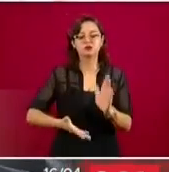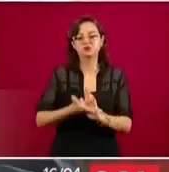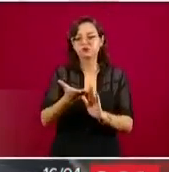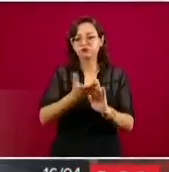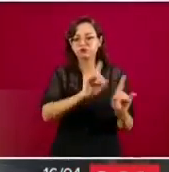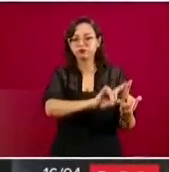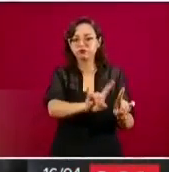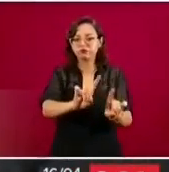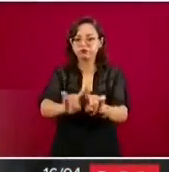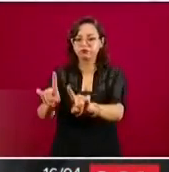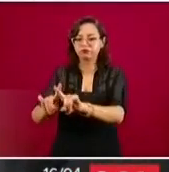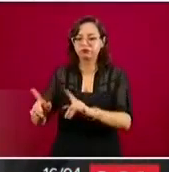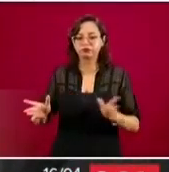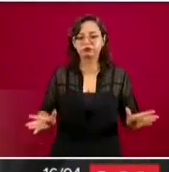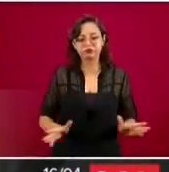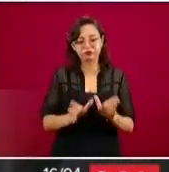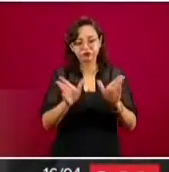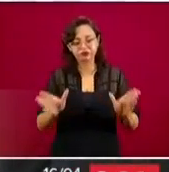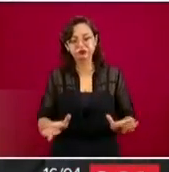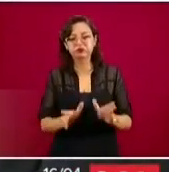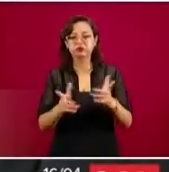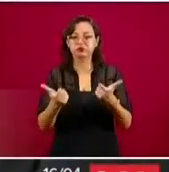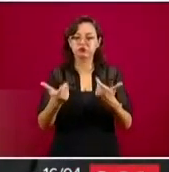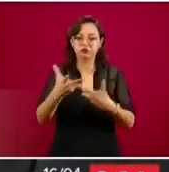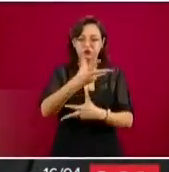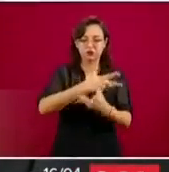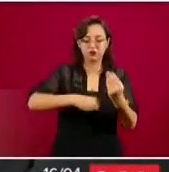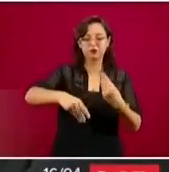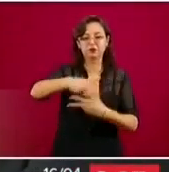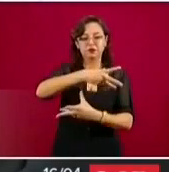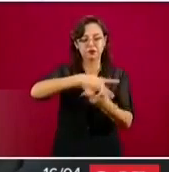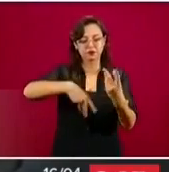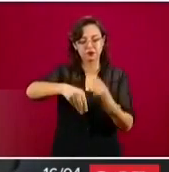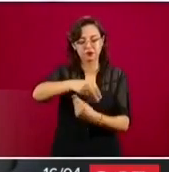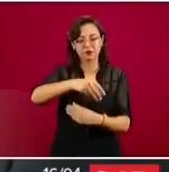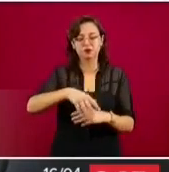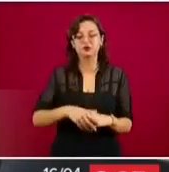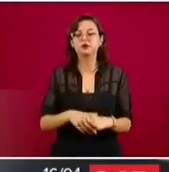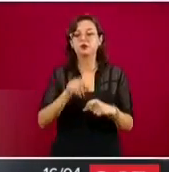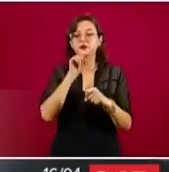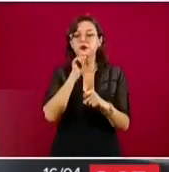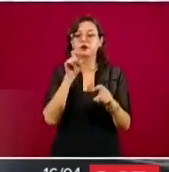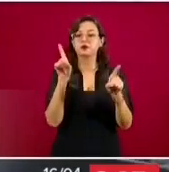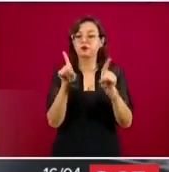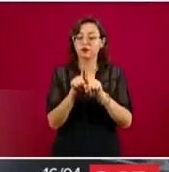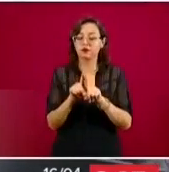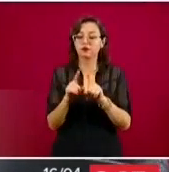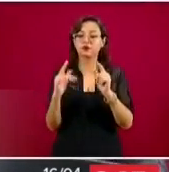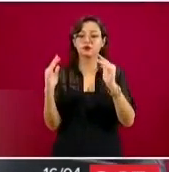economía impulsando la industria de la construcción. Lo mismo vamos a hacer con vivienda,